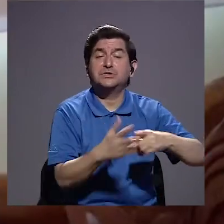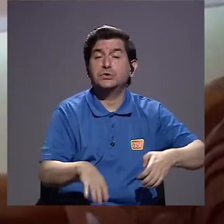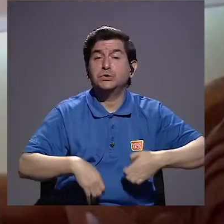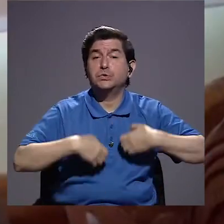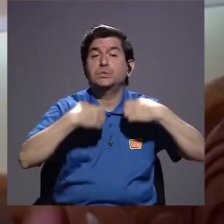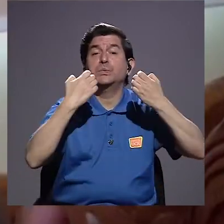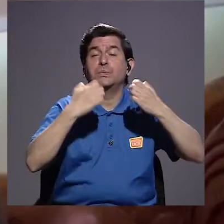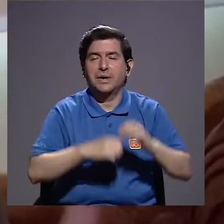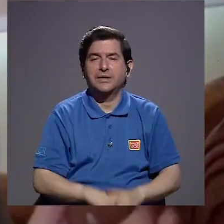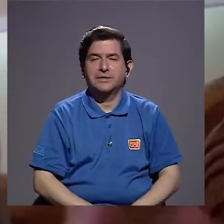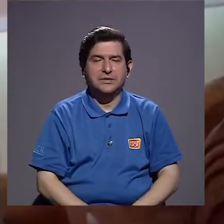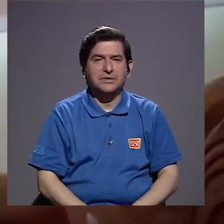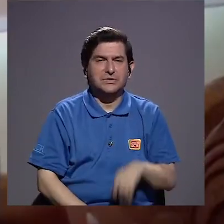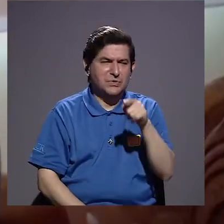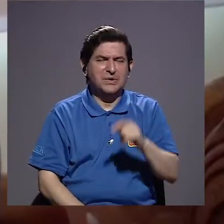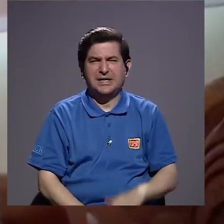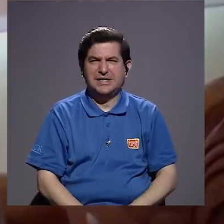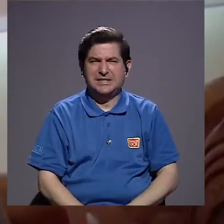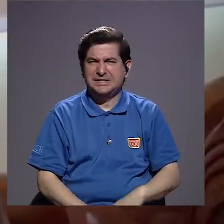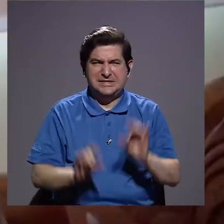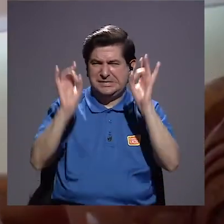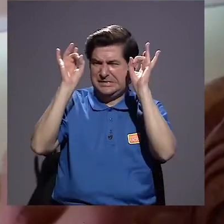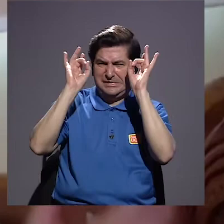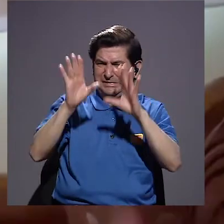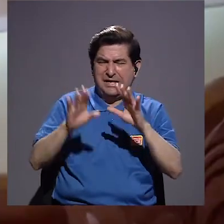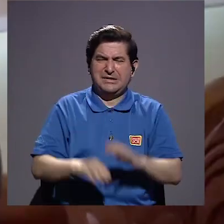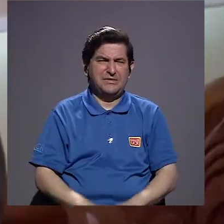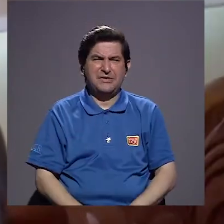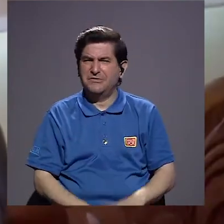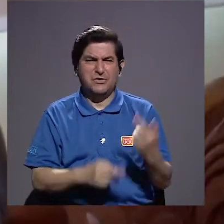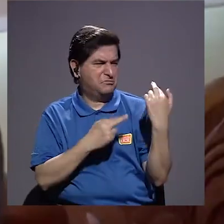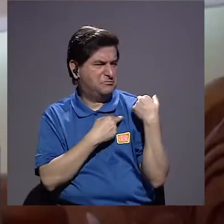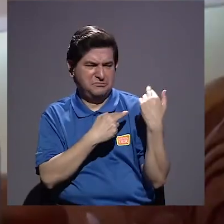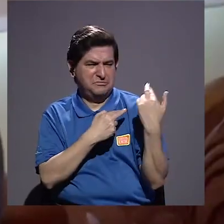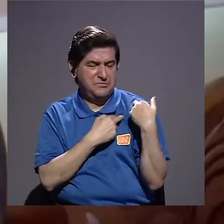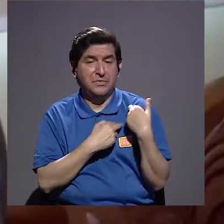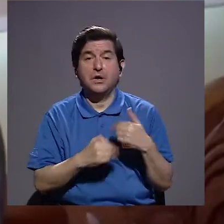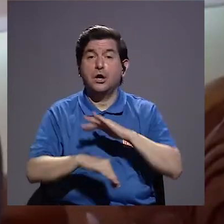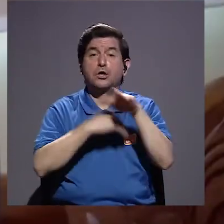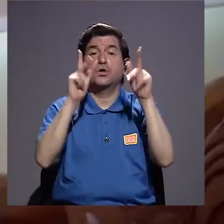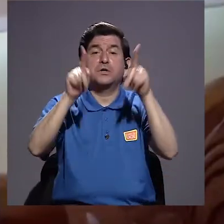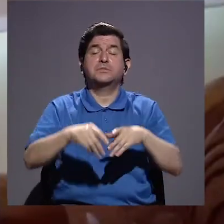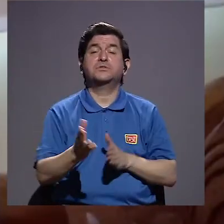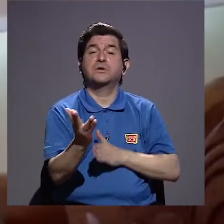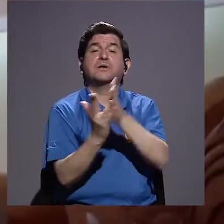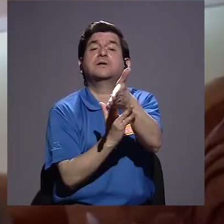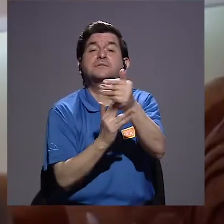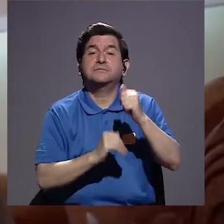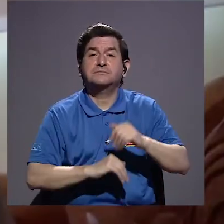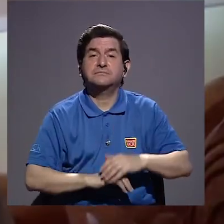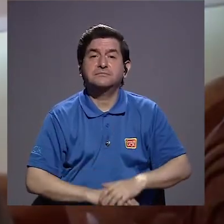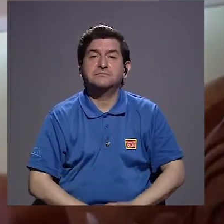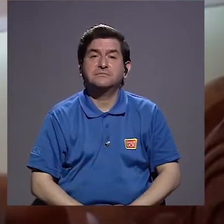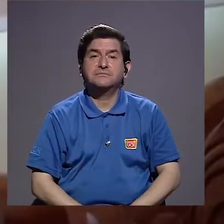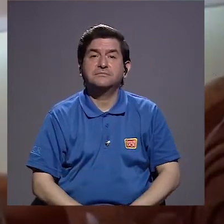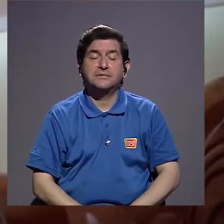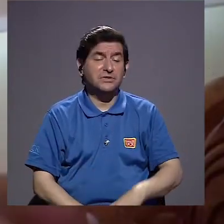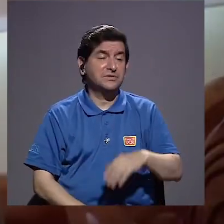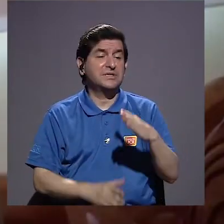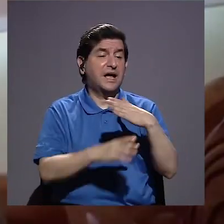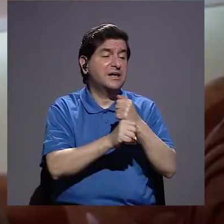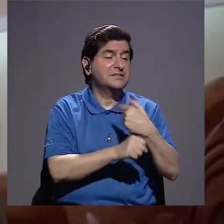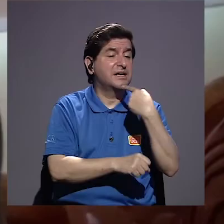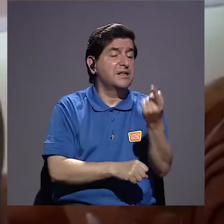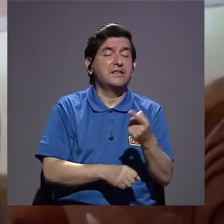instrumento de vulgaridad y de falta de responsabilidad al alcance de cualquiera. Entonces hacen